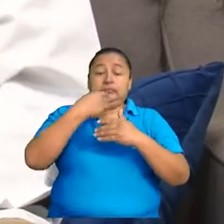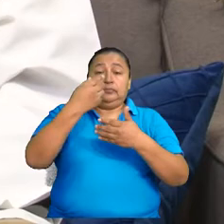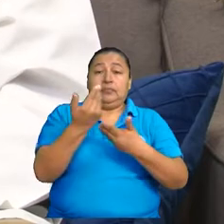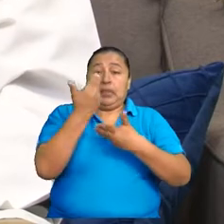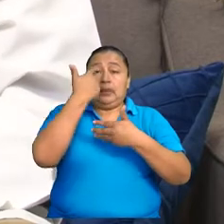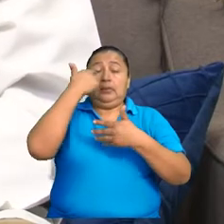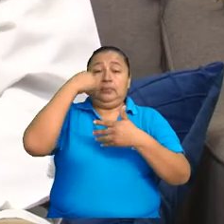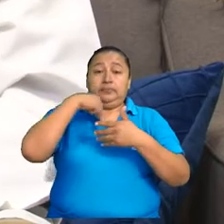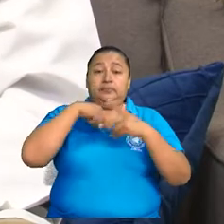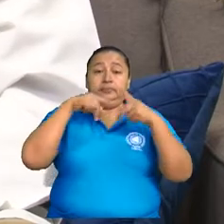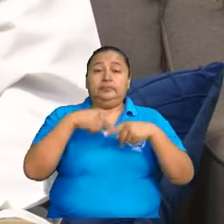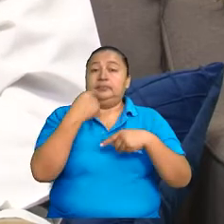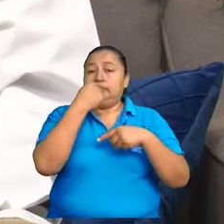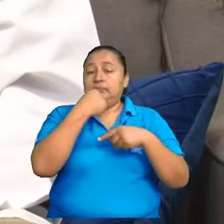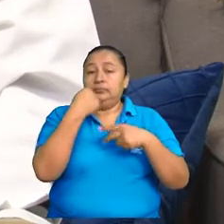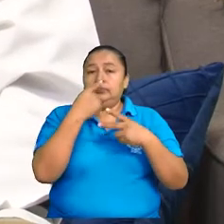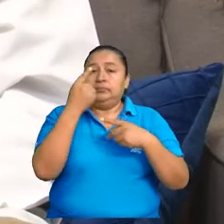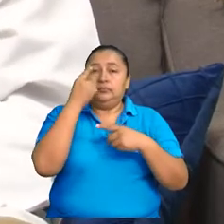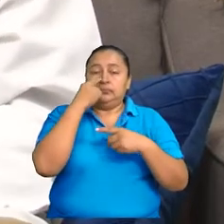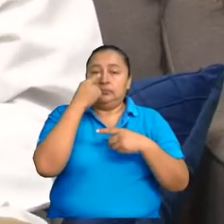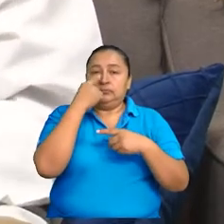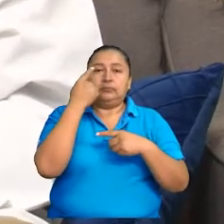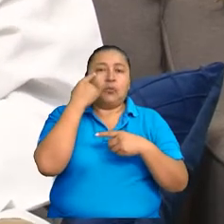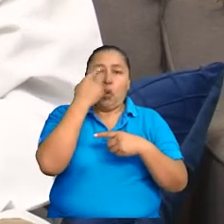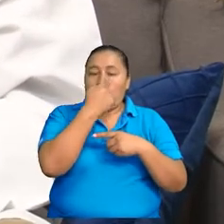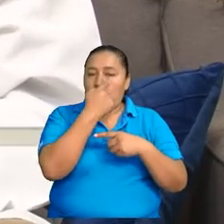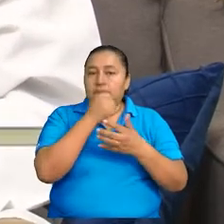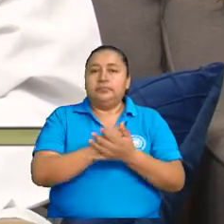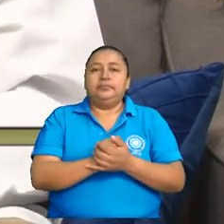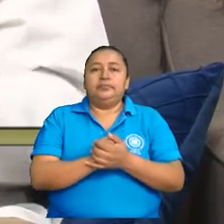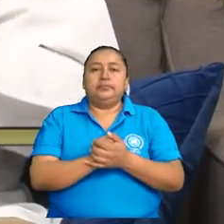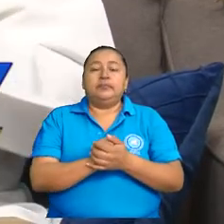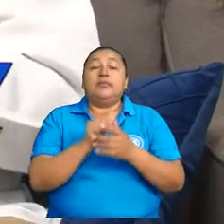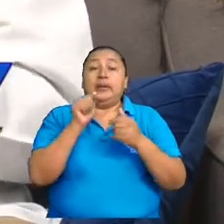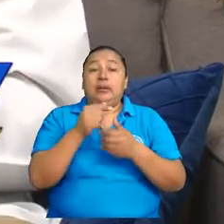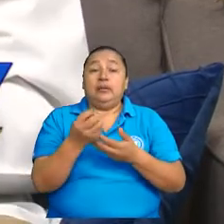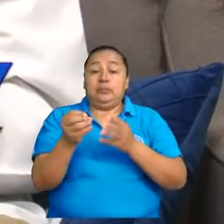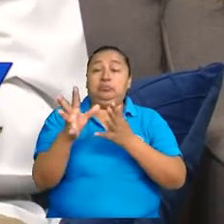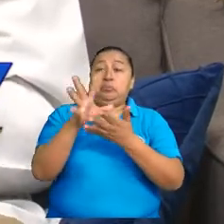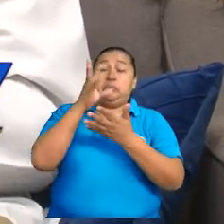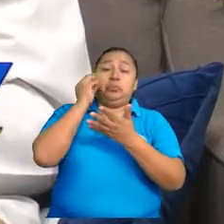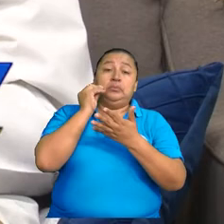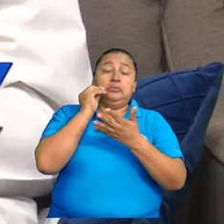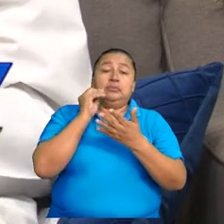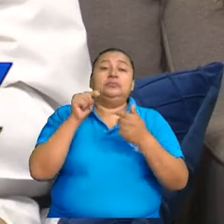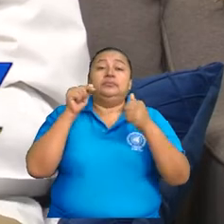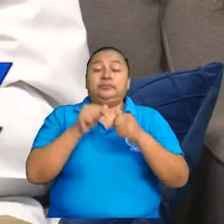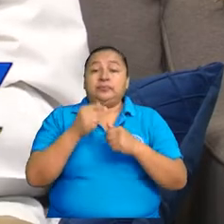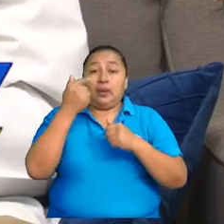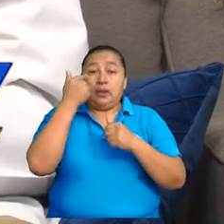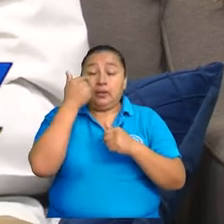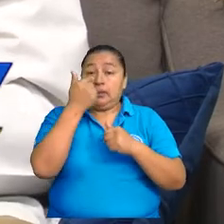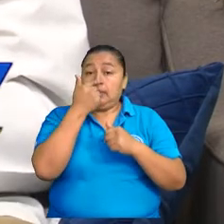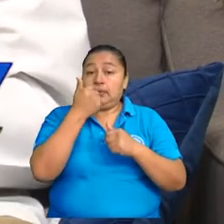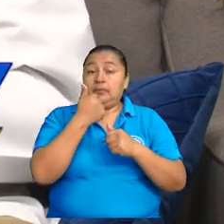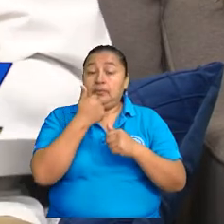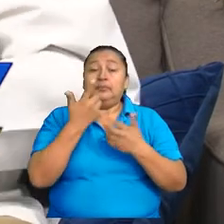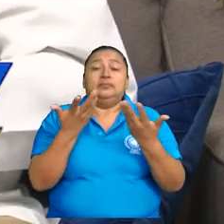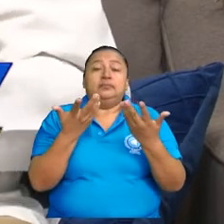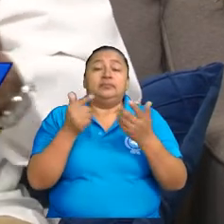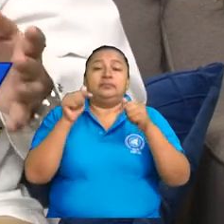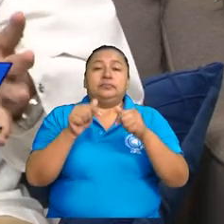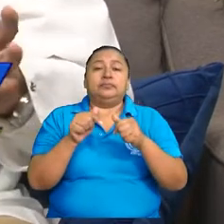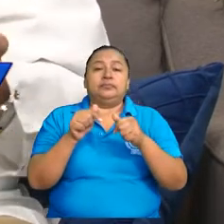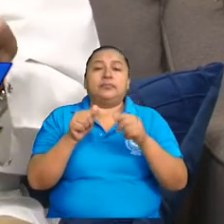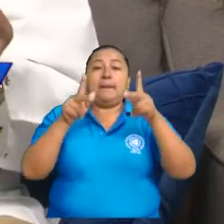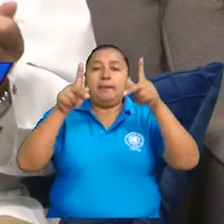organismo, la boca, la nariz y los ojos, ¿verdad? Entonces, si es así, la boca, la nariz y los ojos, entonces el